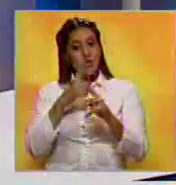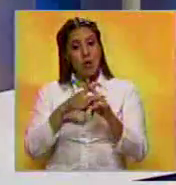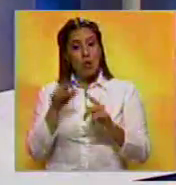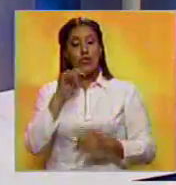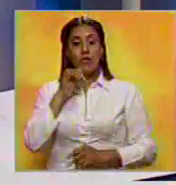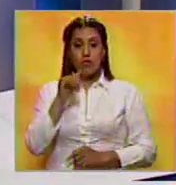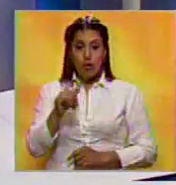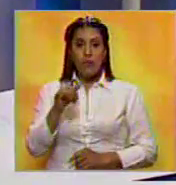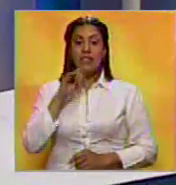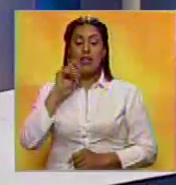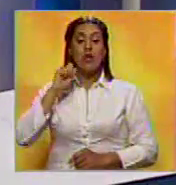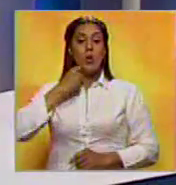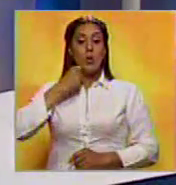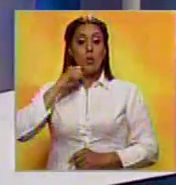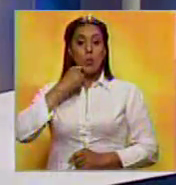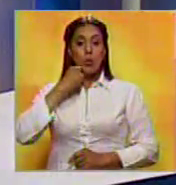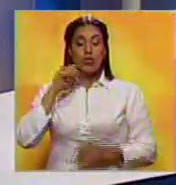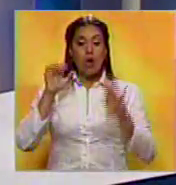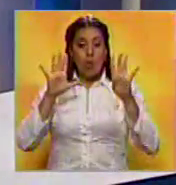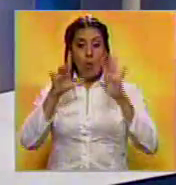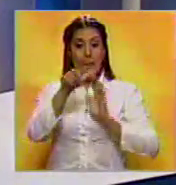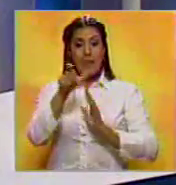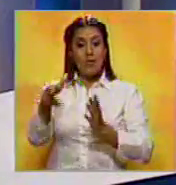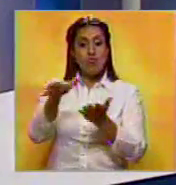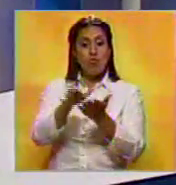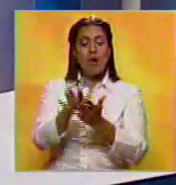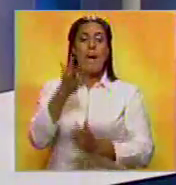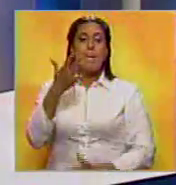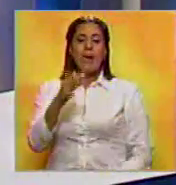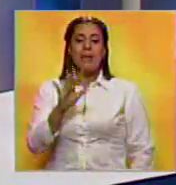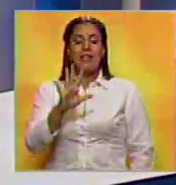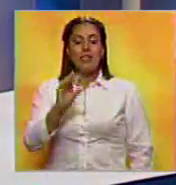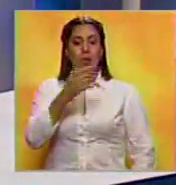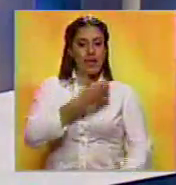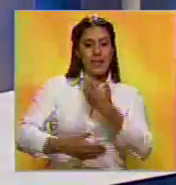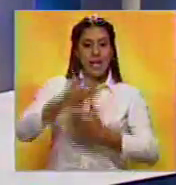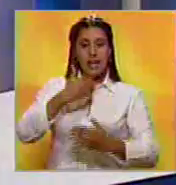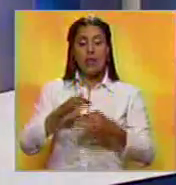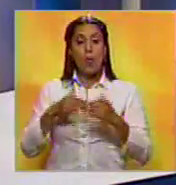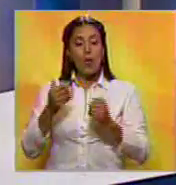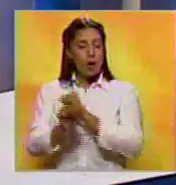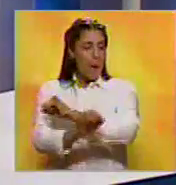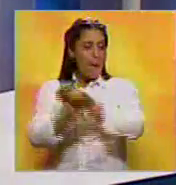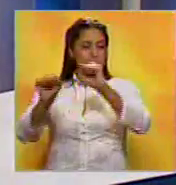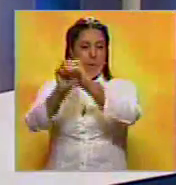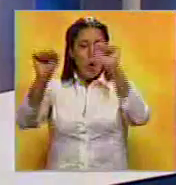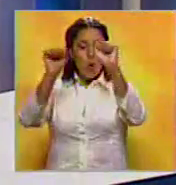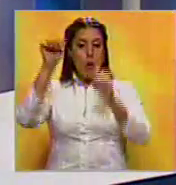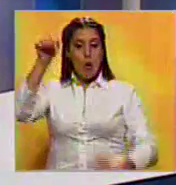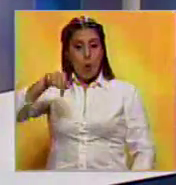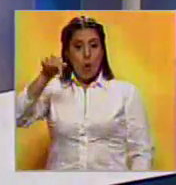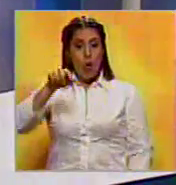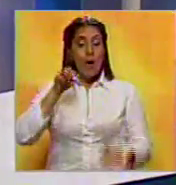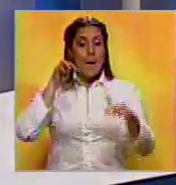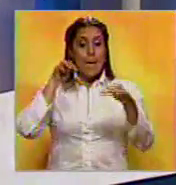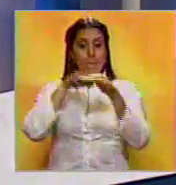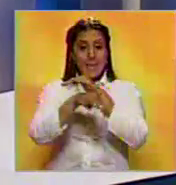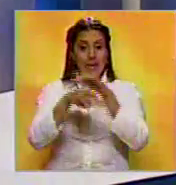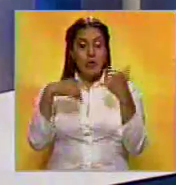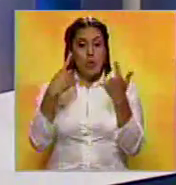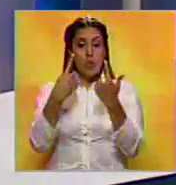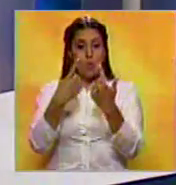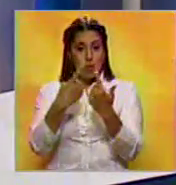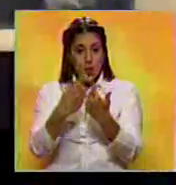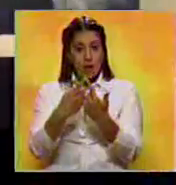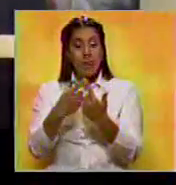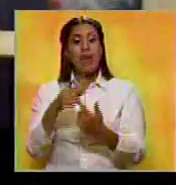entre otras informaciones en rusia 9 personas murieron y al menos 50 resultaron heridas tras una explosión ocurrida hoy en el metro de san petersburgo